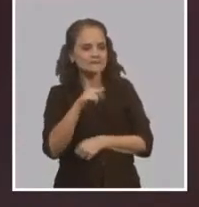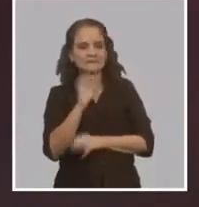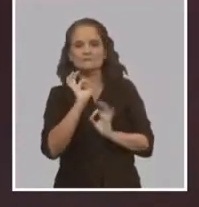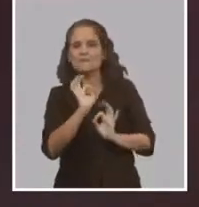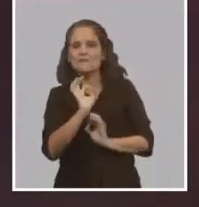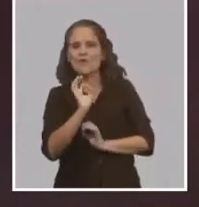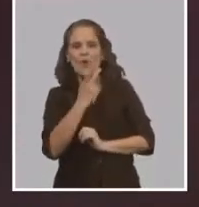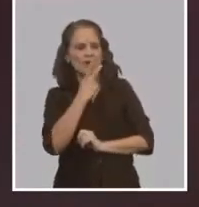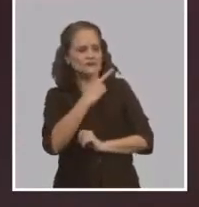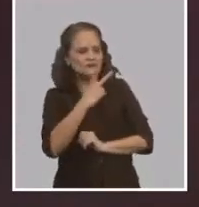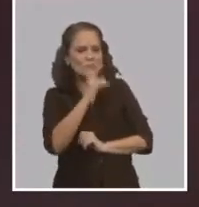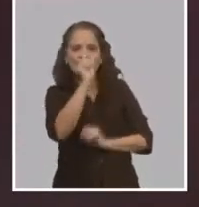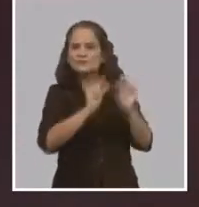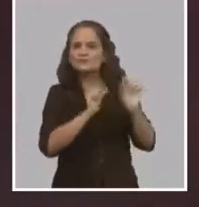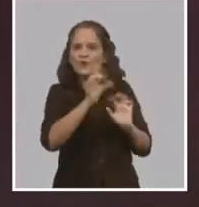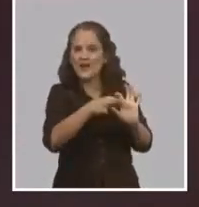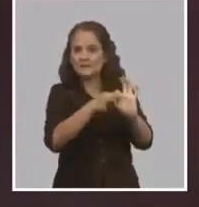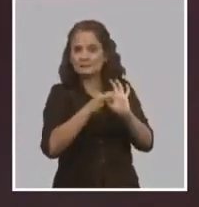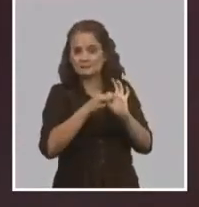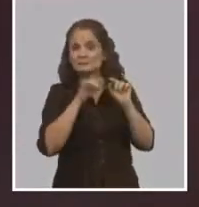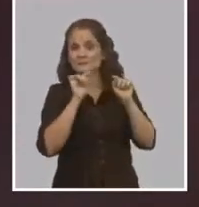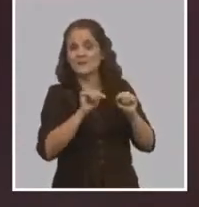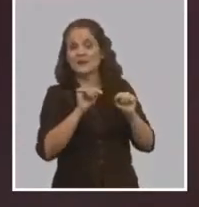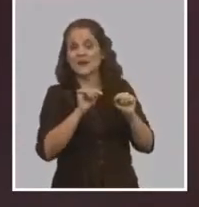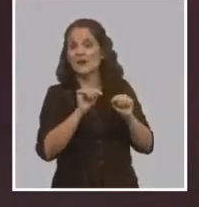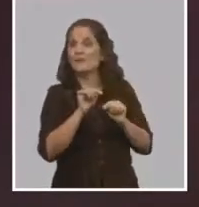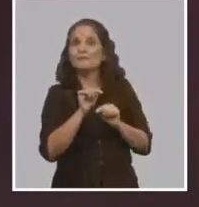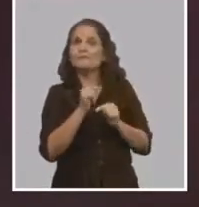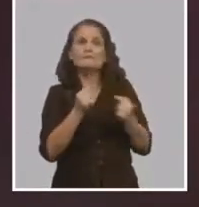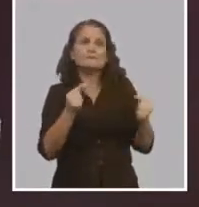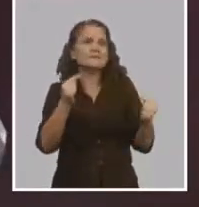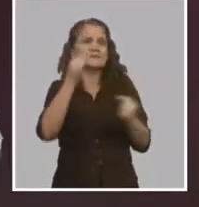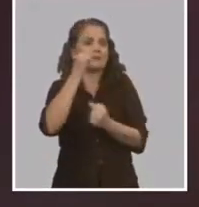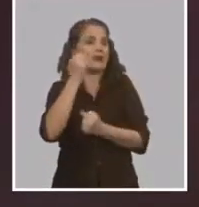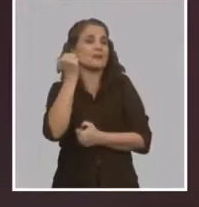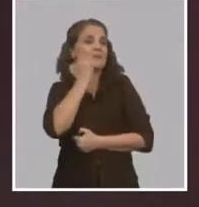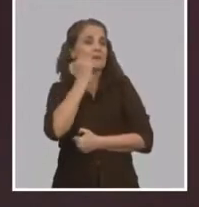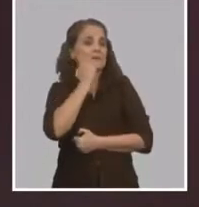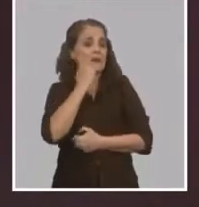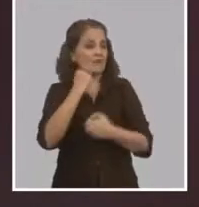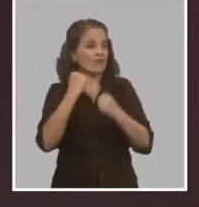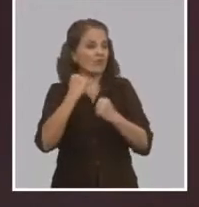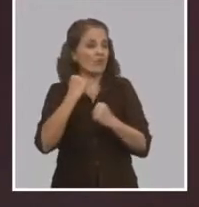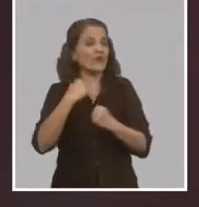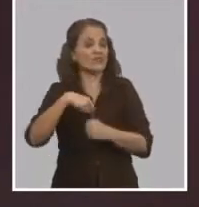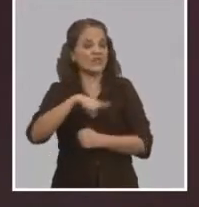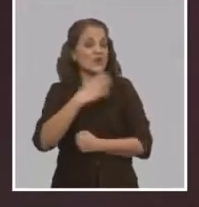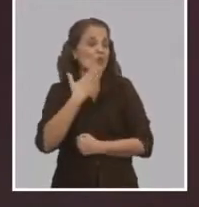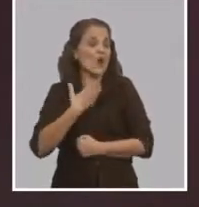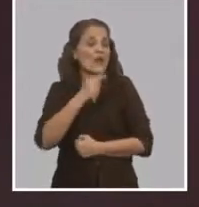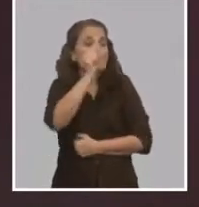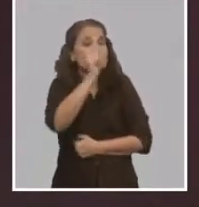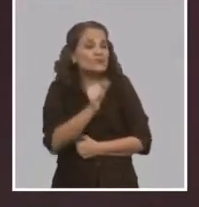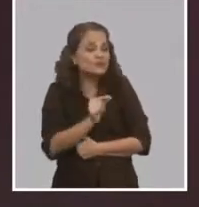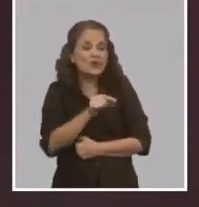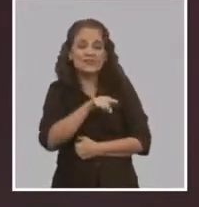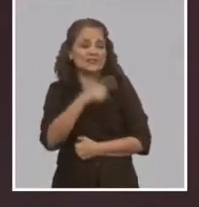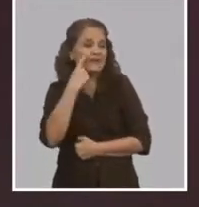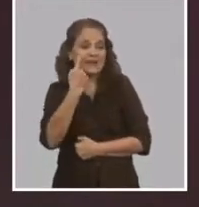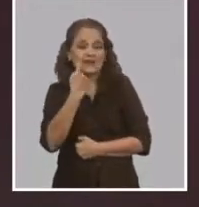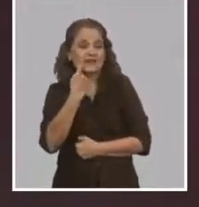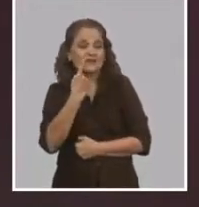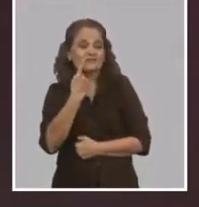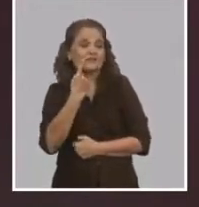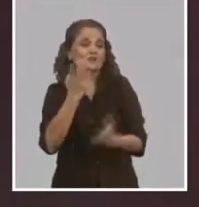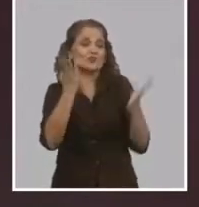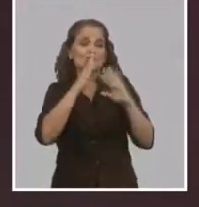desde el punto de vista profesional, la parte más dolorosa de esta patología, porque son los pacientes que más compensados llegan a